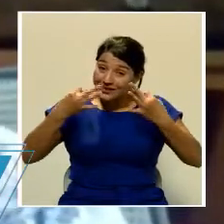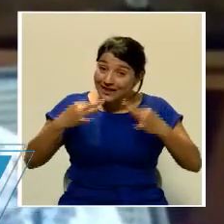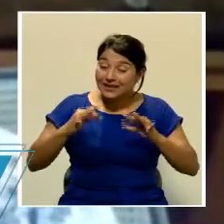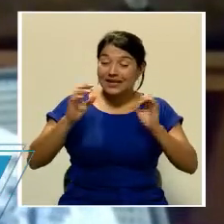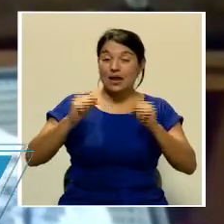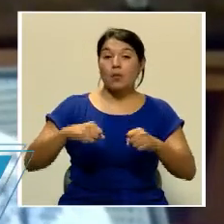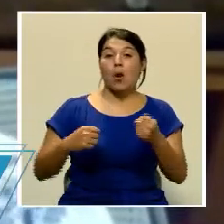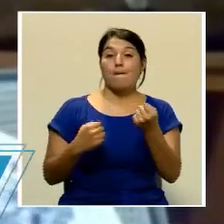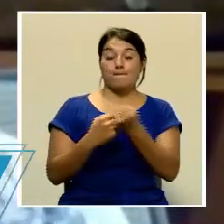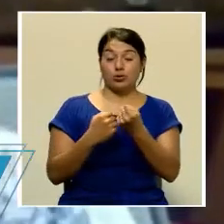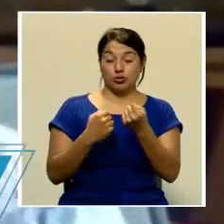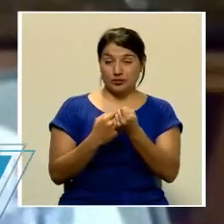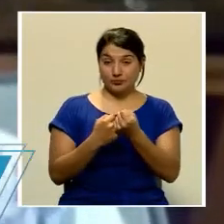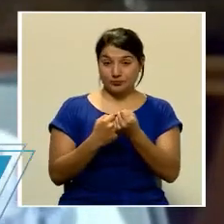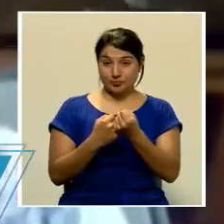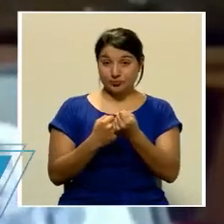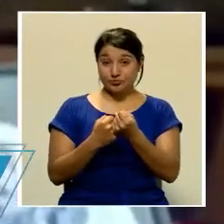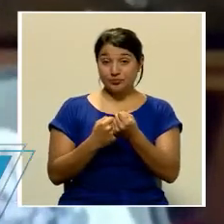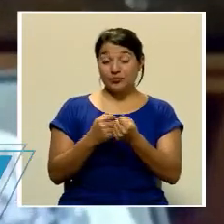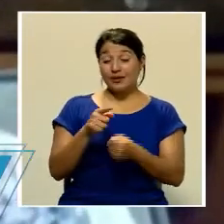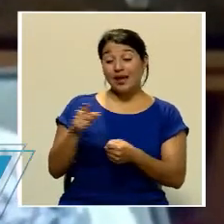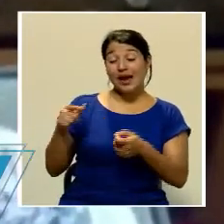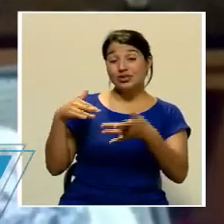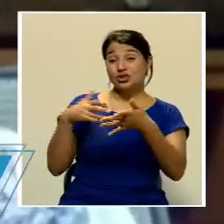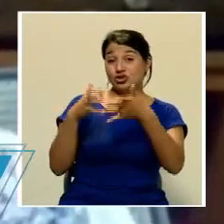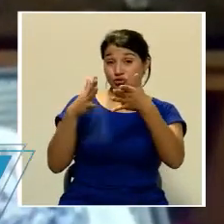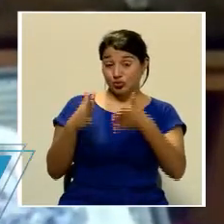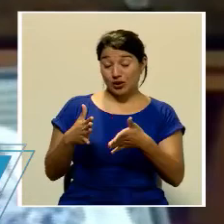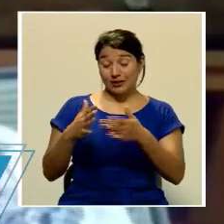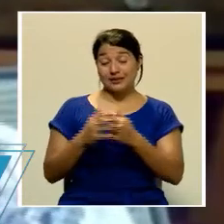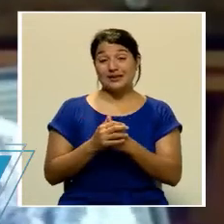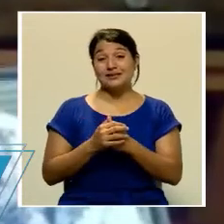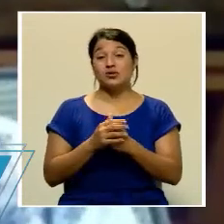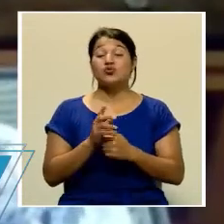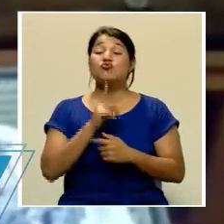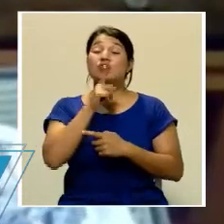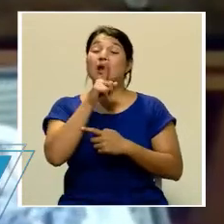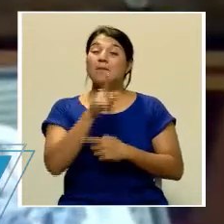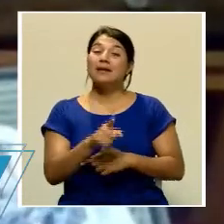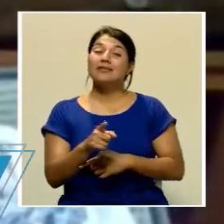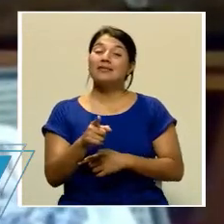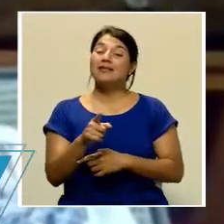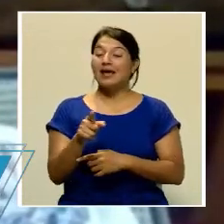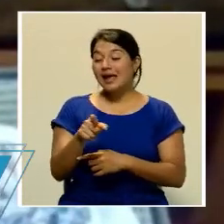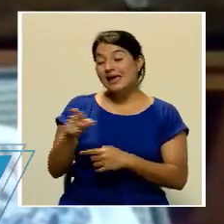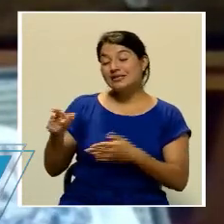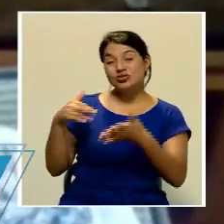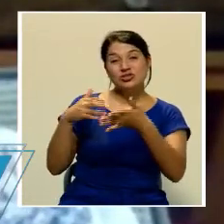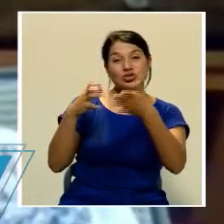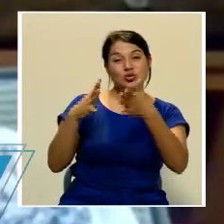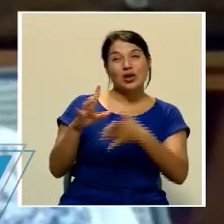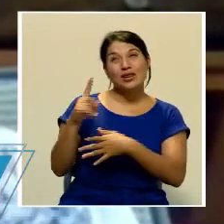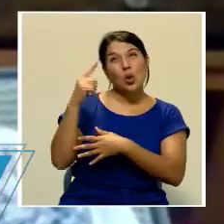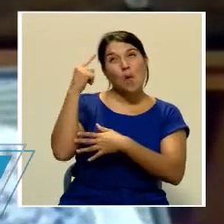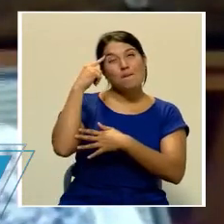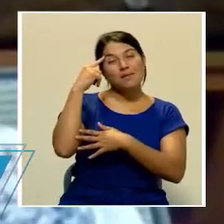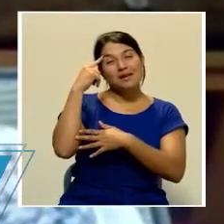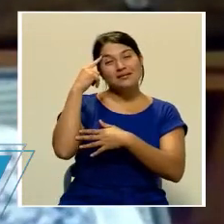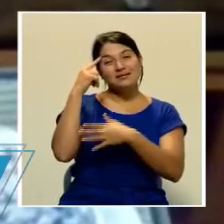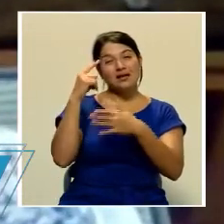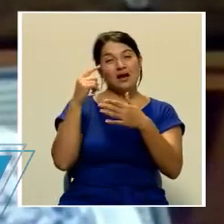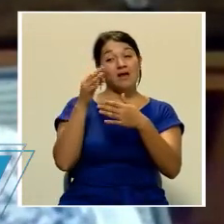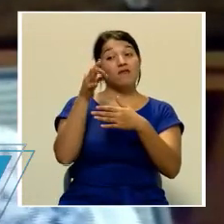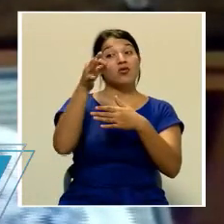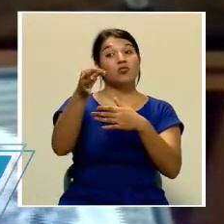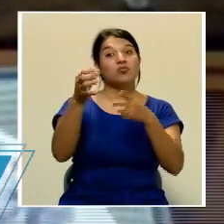apoyar a los estudiantes, que en realidad uno lo que pasa es que los estudiantes no ve las consecuencias sino hasta más tarde,